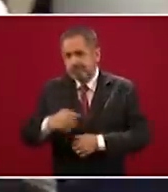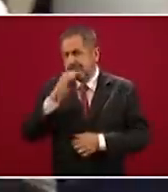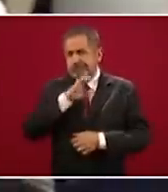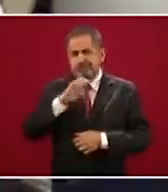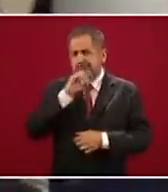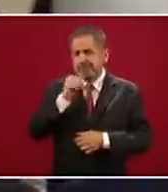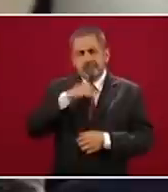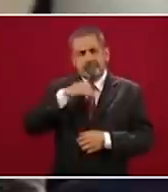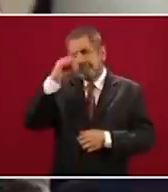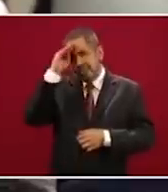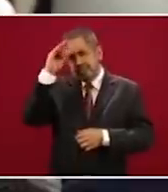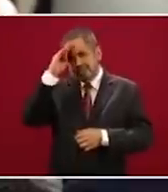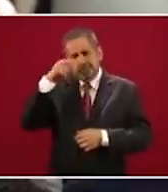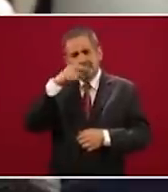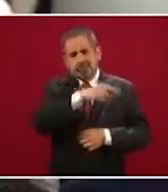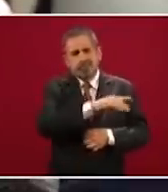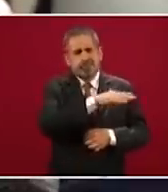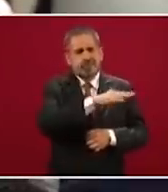oportunidad. Tal vez,